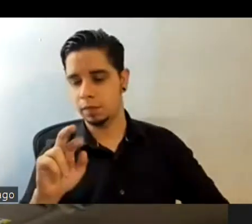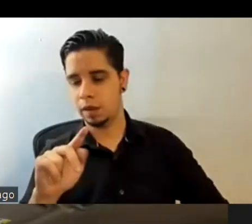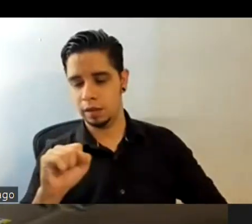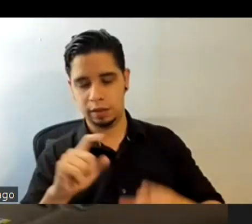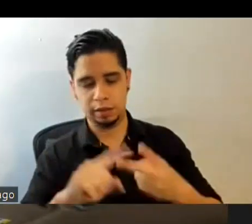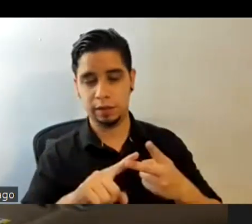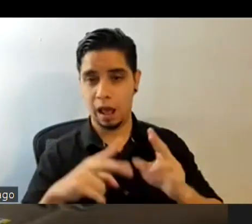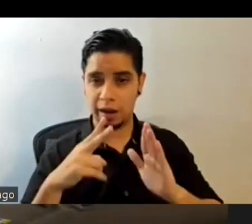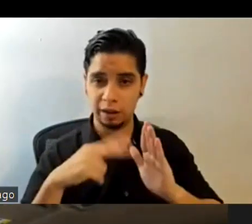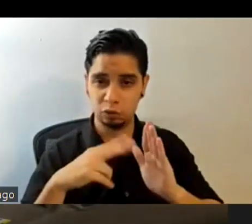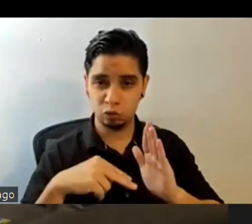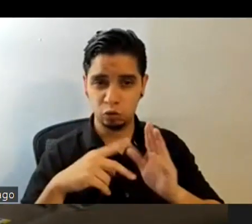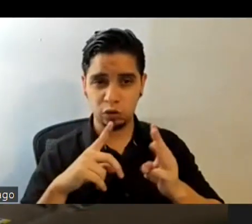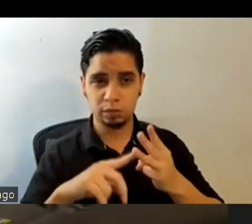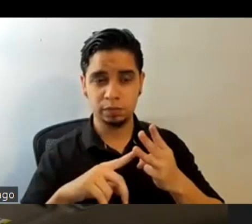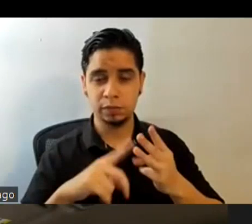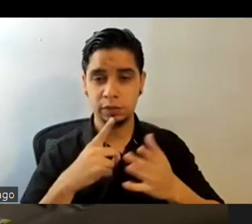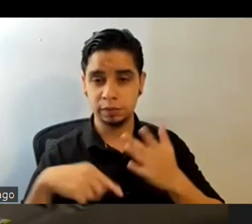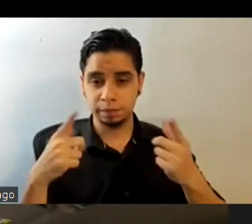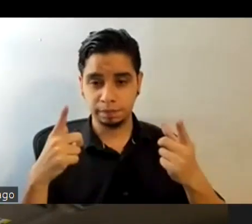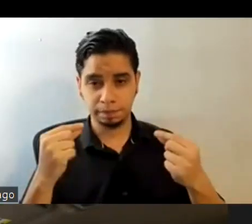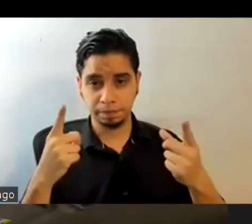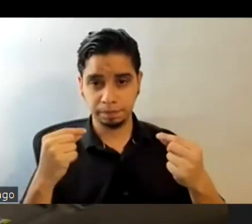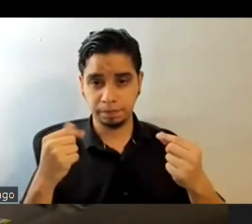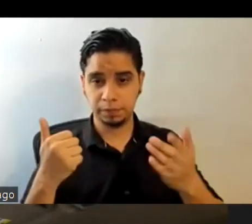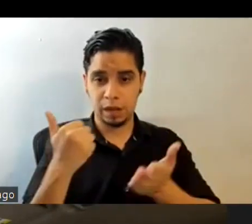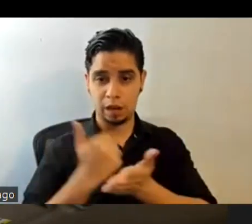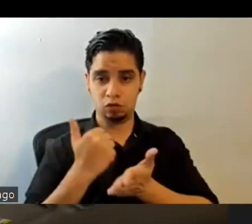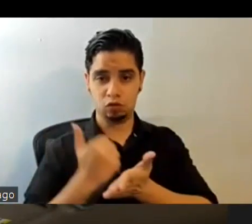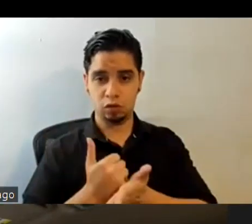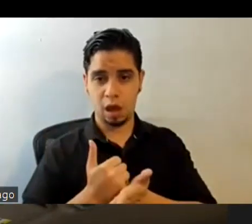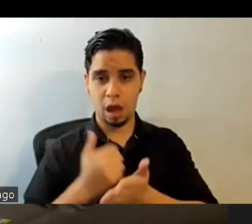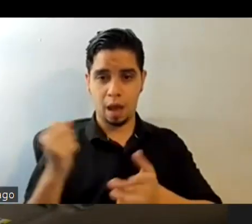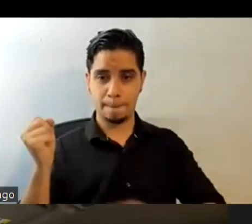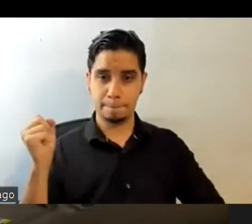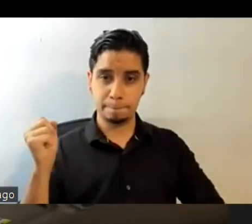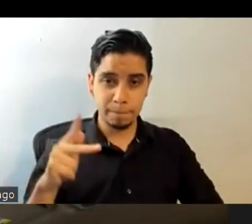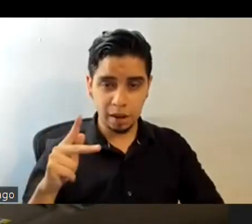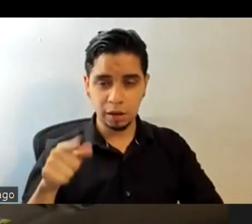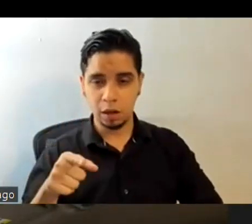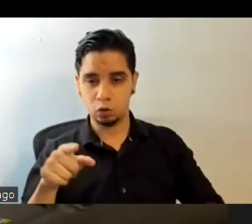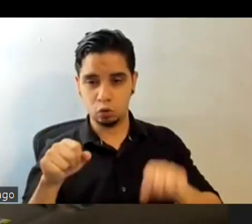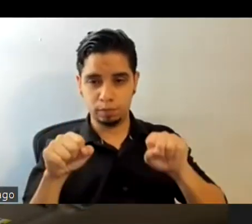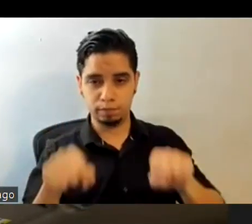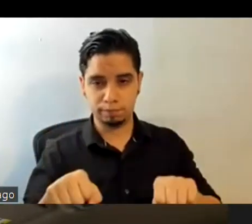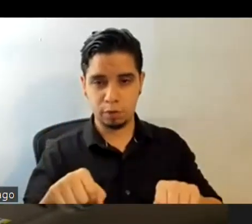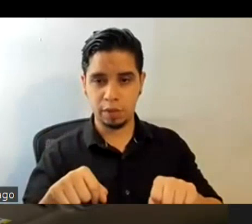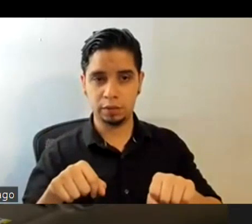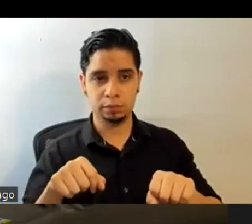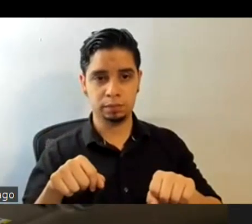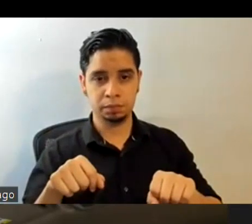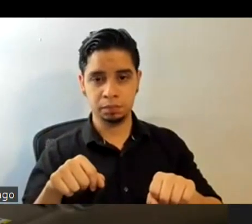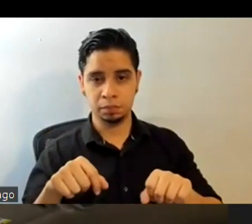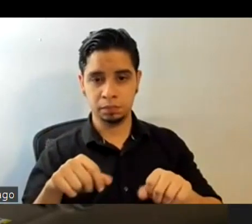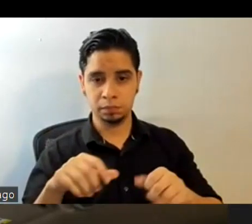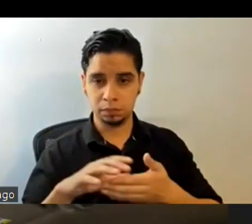lectura, te lleva, te abre el mundo, te lleva de vuelta, ¿verdad? A tu poder comenzar el